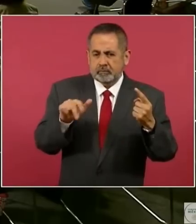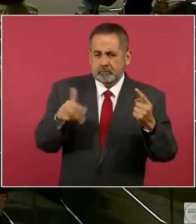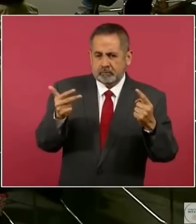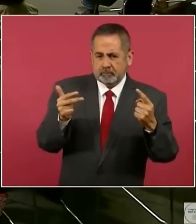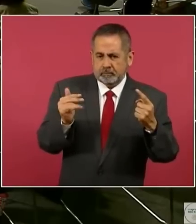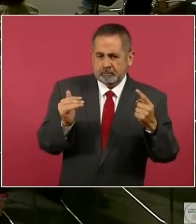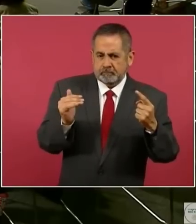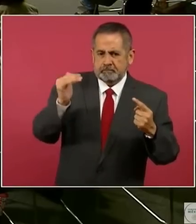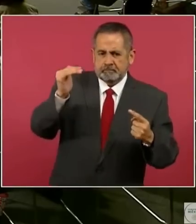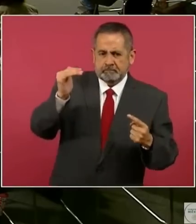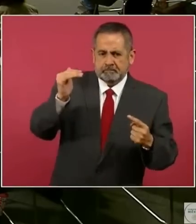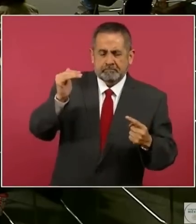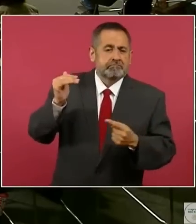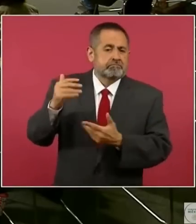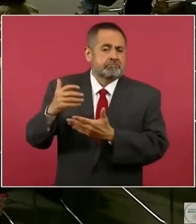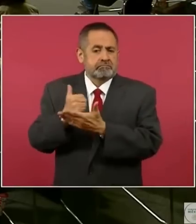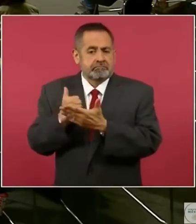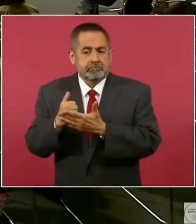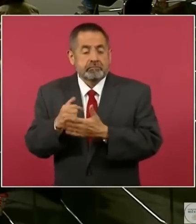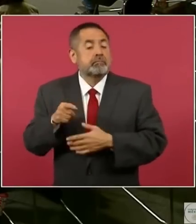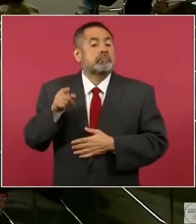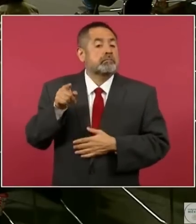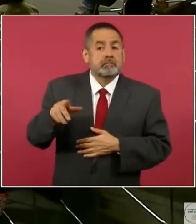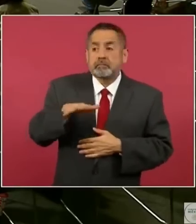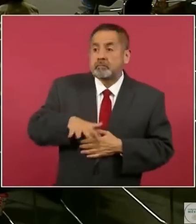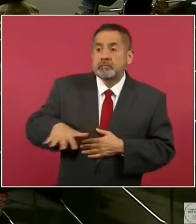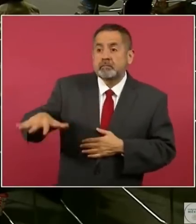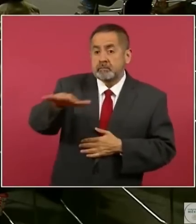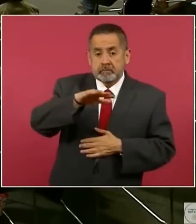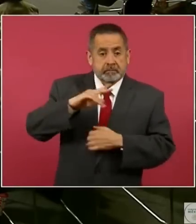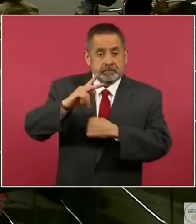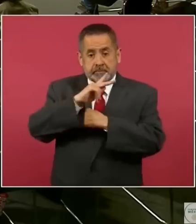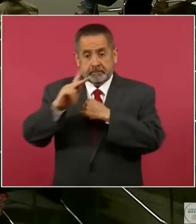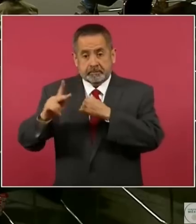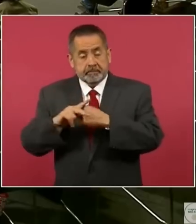Pero esa es la principal fuente de ingresos del país.